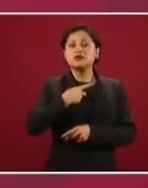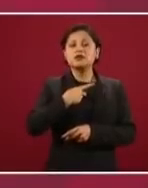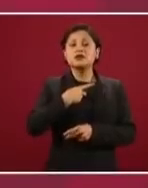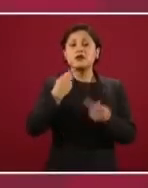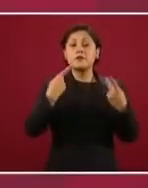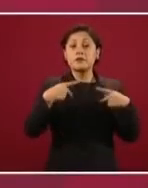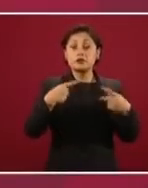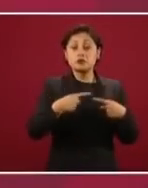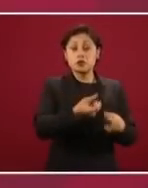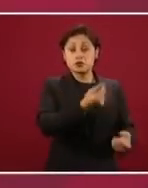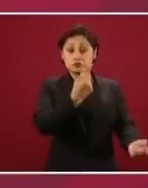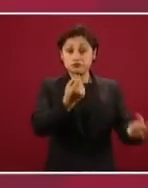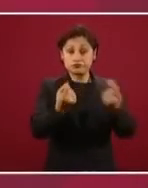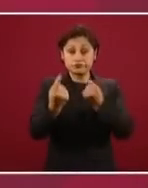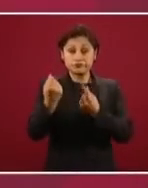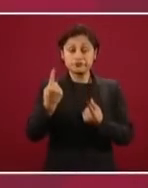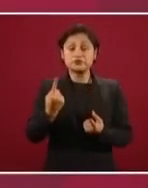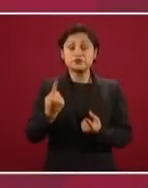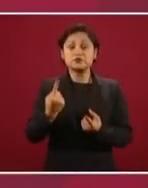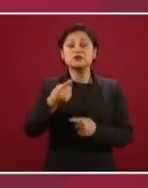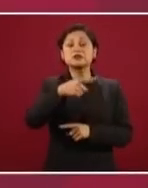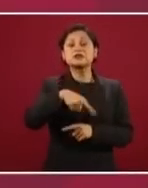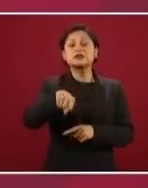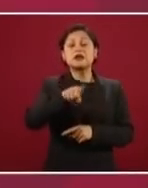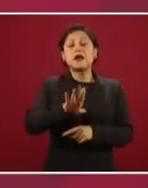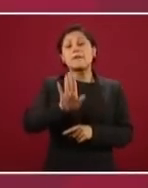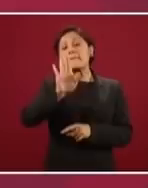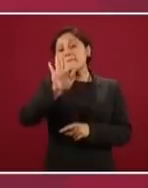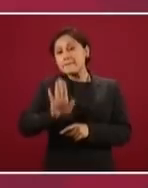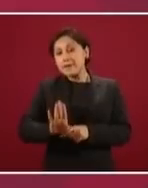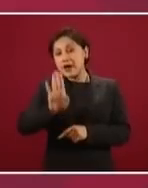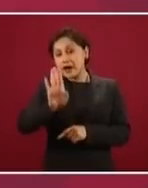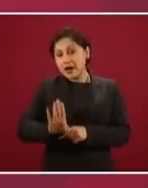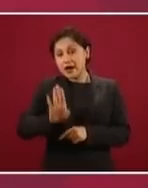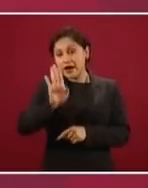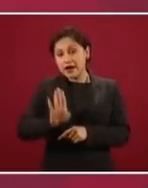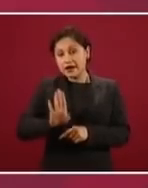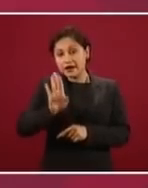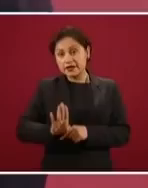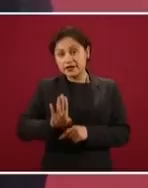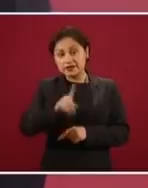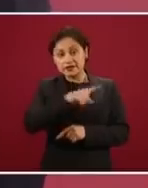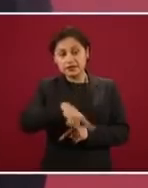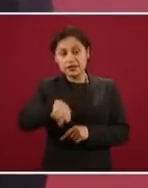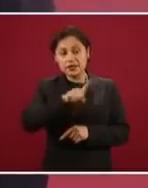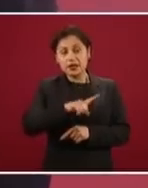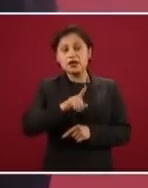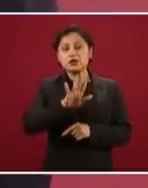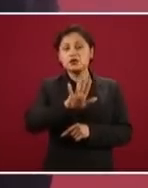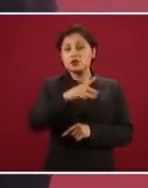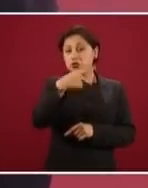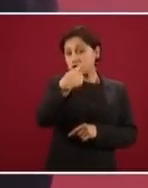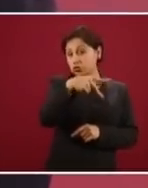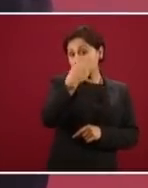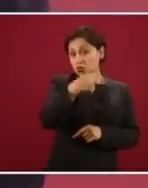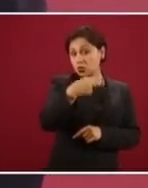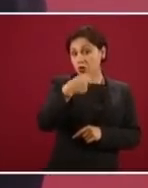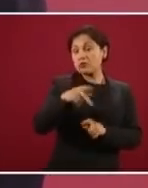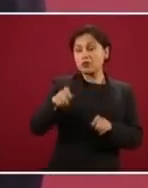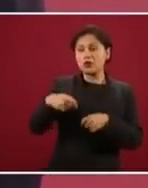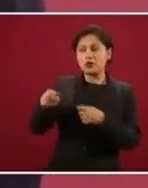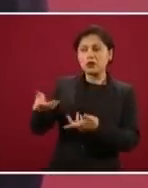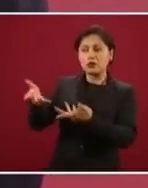qué presuntamente actuaron como prestanombres de dirigentes